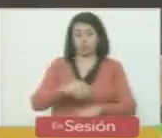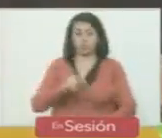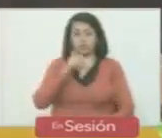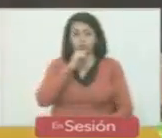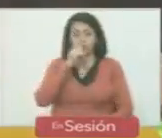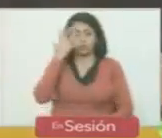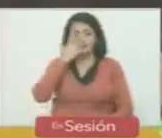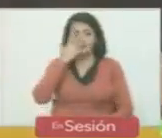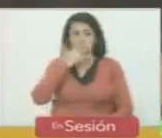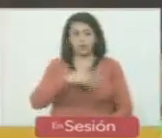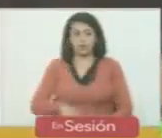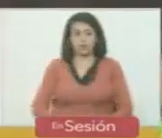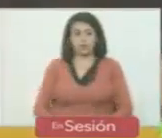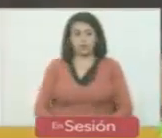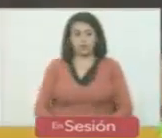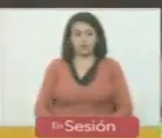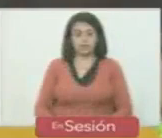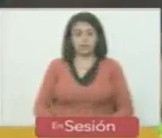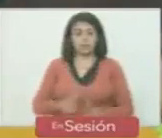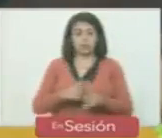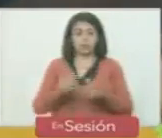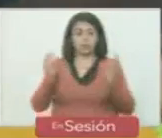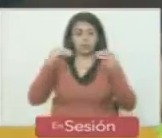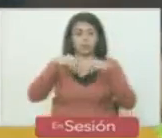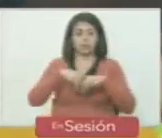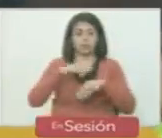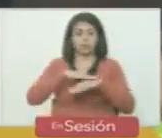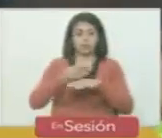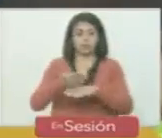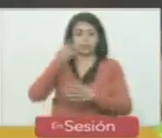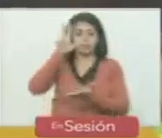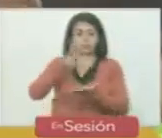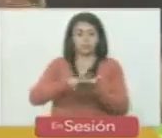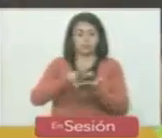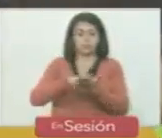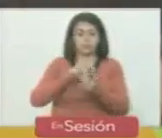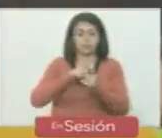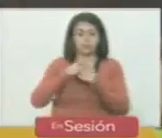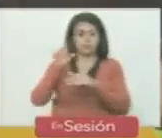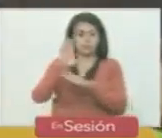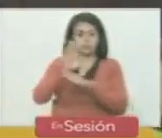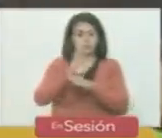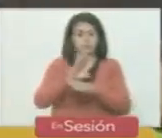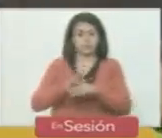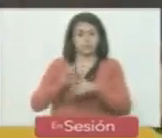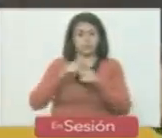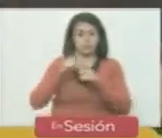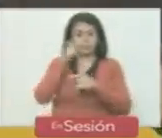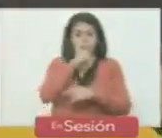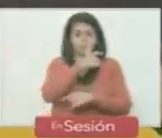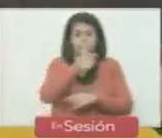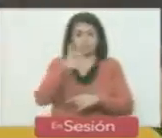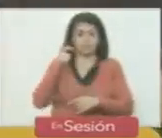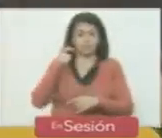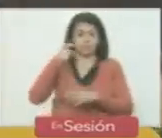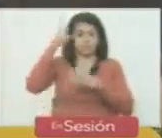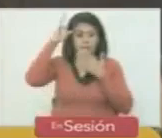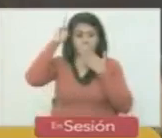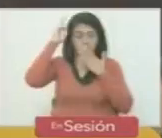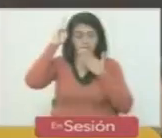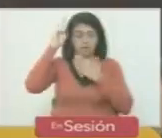duda que esos convenios y que esa aprobación protegen a los pueblos